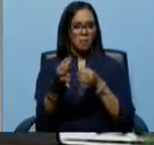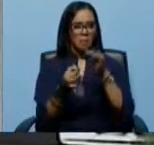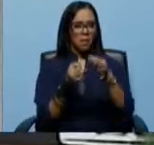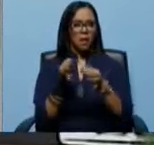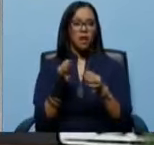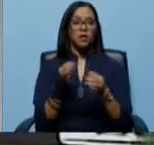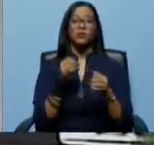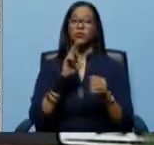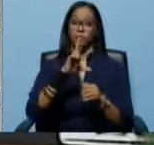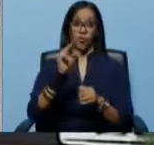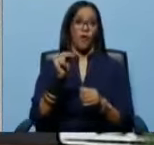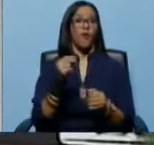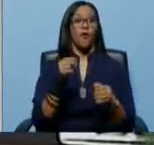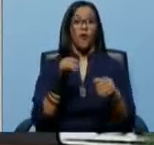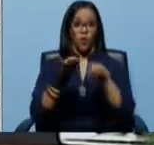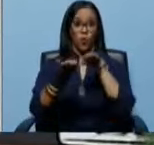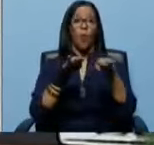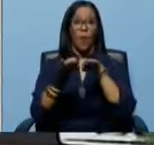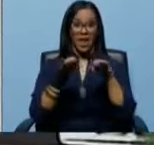moto.